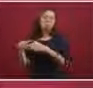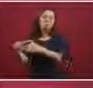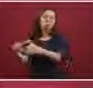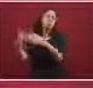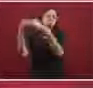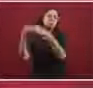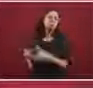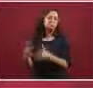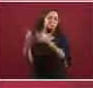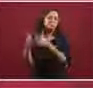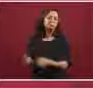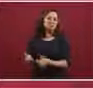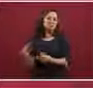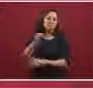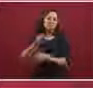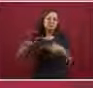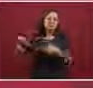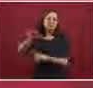Pero bueno, ya